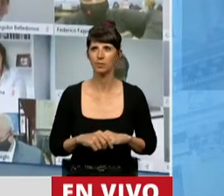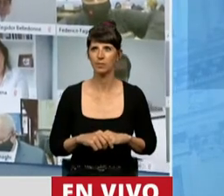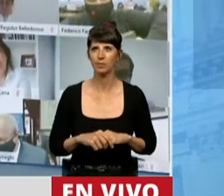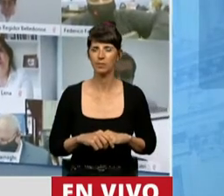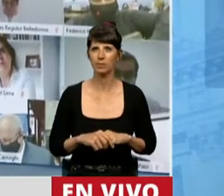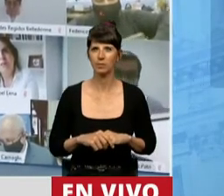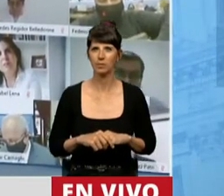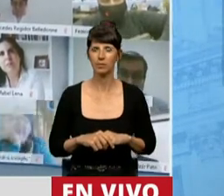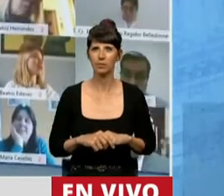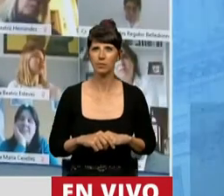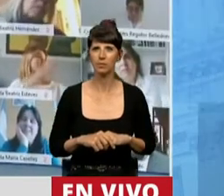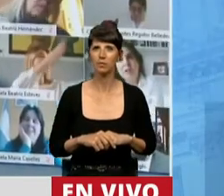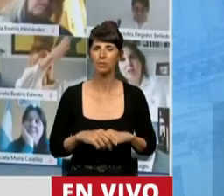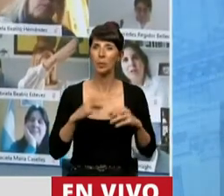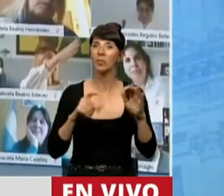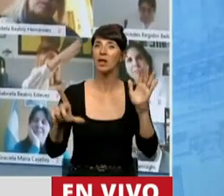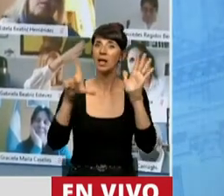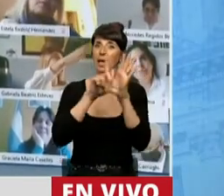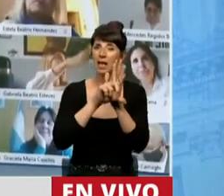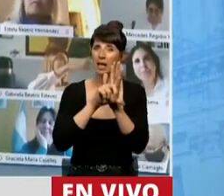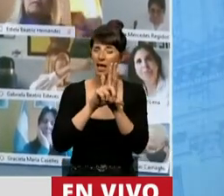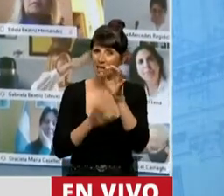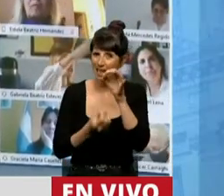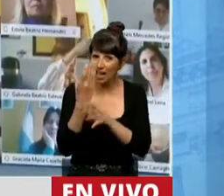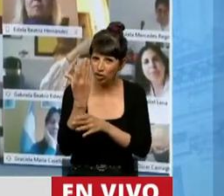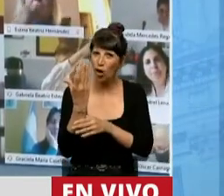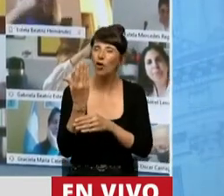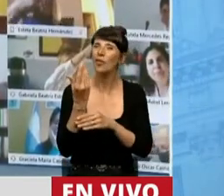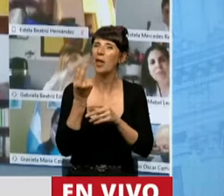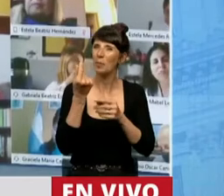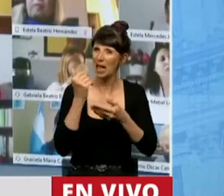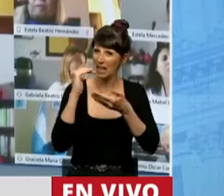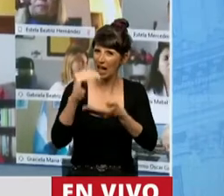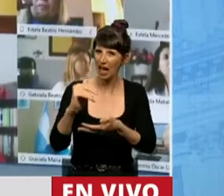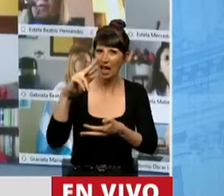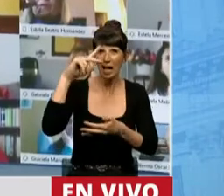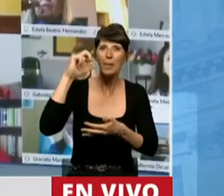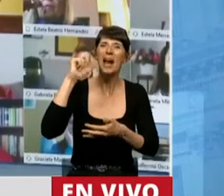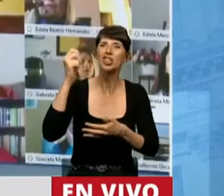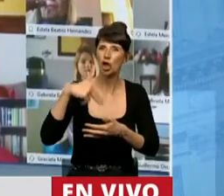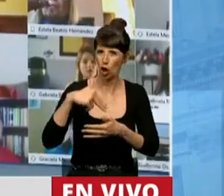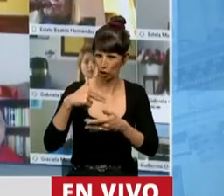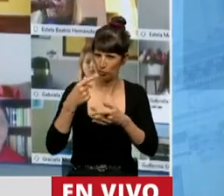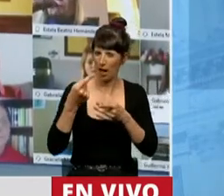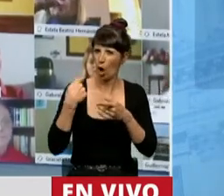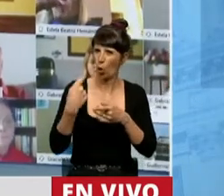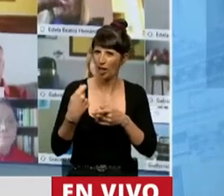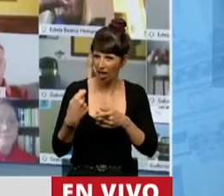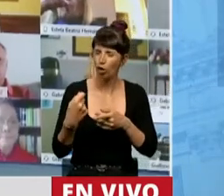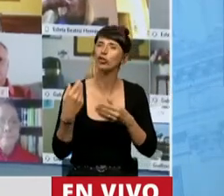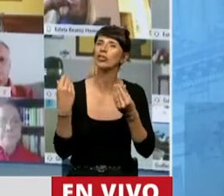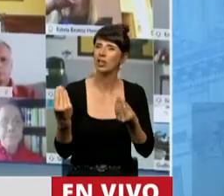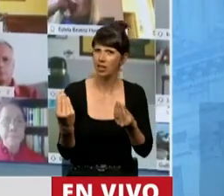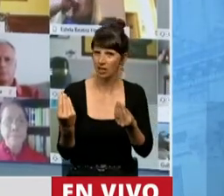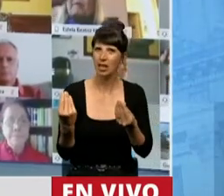Bueno. La ley de creación de la reparación histórica determinó que el financiamiento del ajuste de haberes